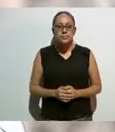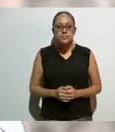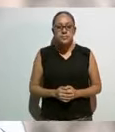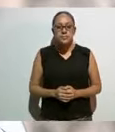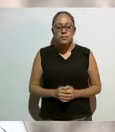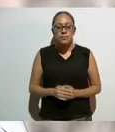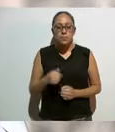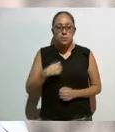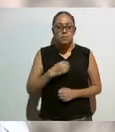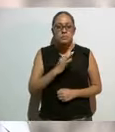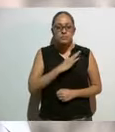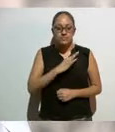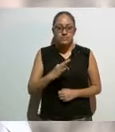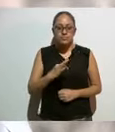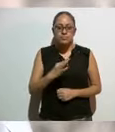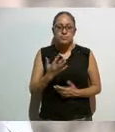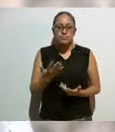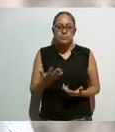logramos